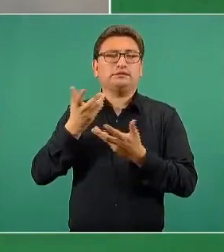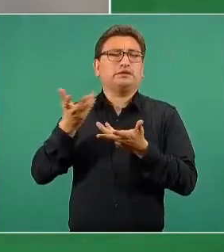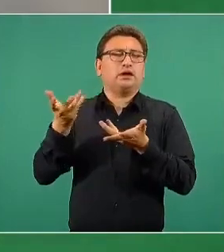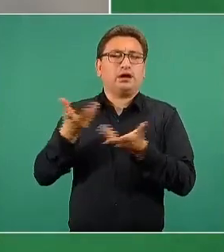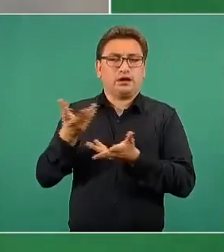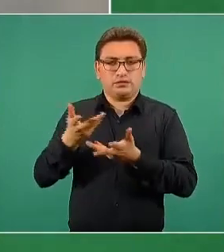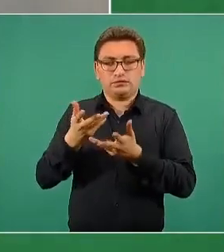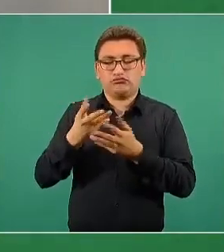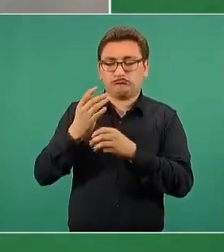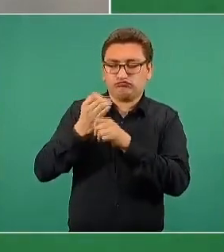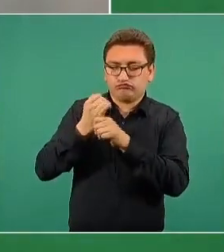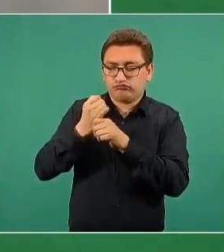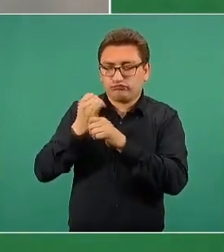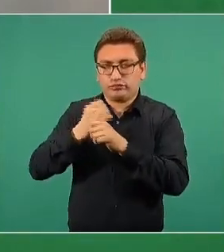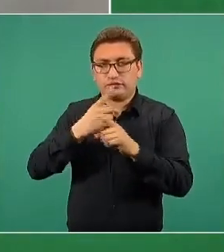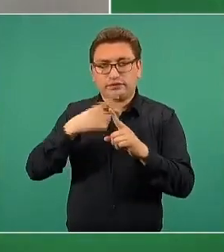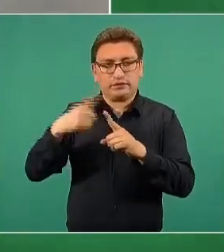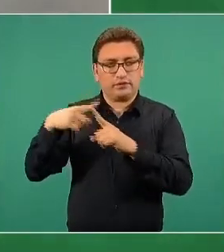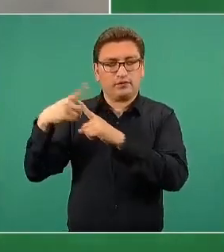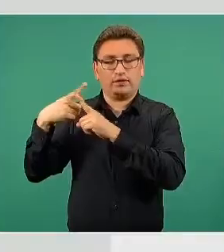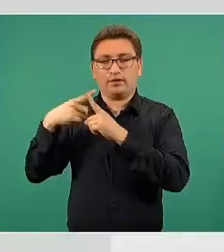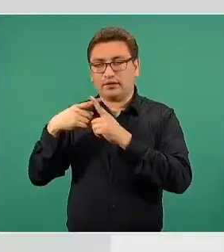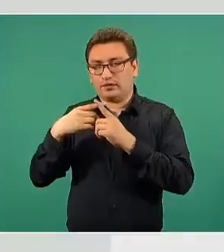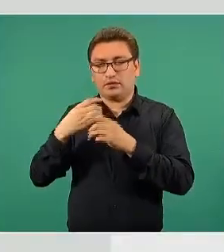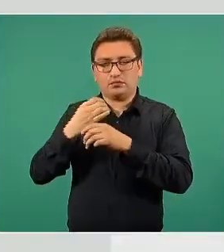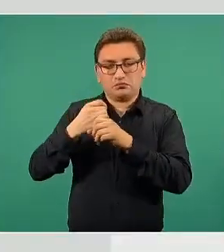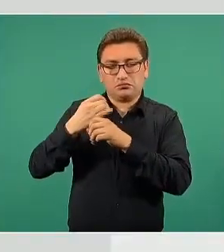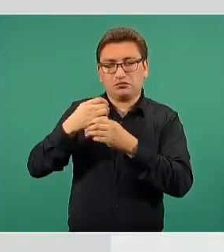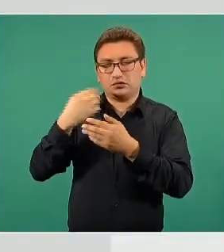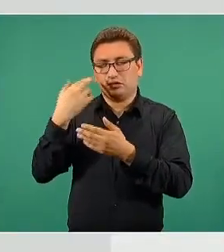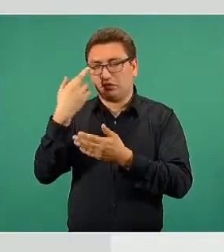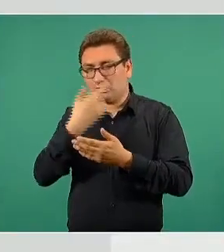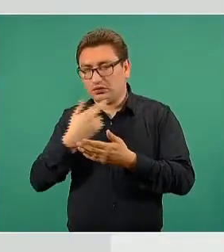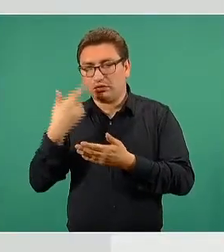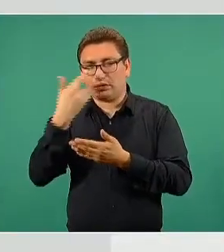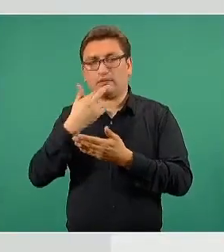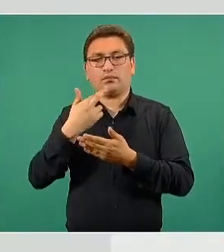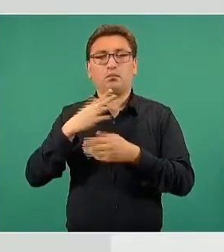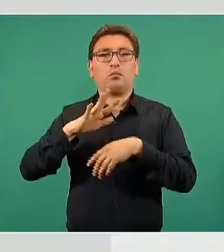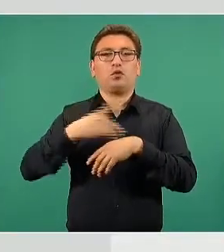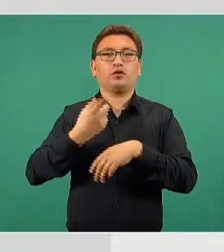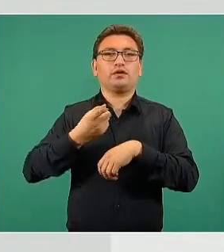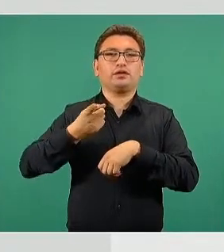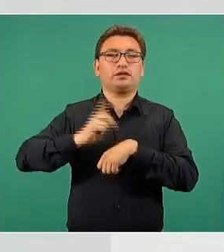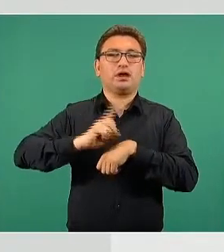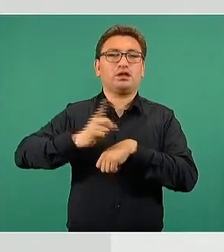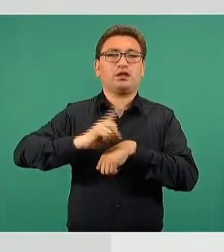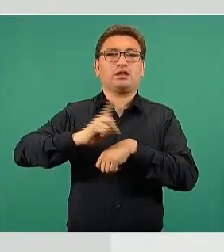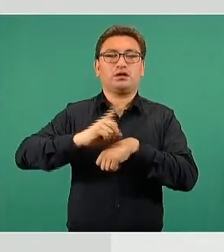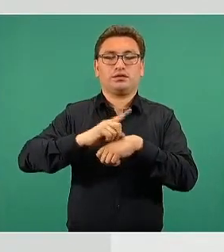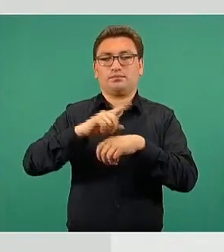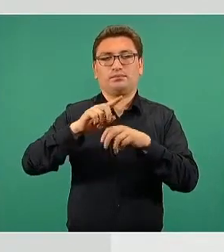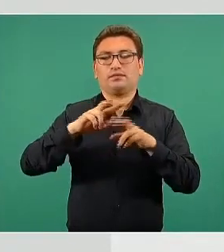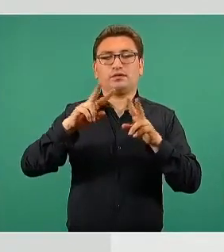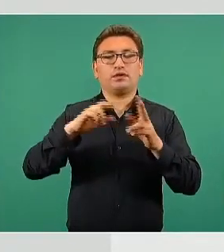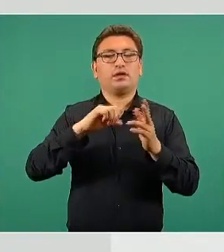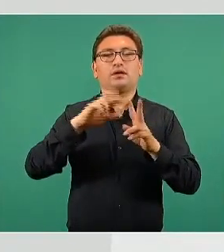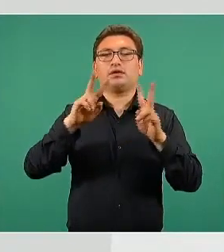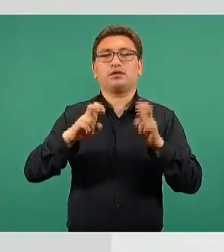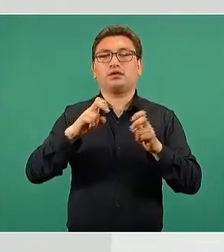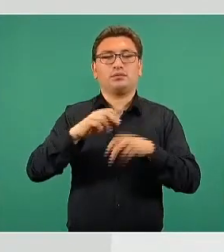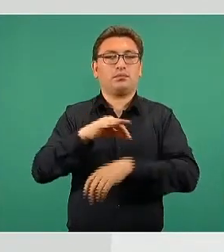distinta evidencia científica que se está generando, que se genera básicamente todos los días de las diferentes vacunas, para que